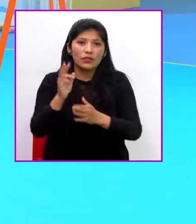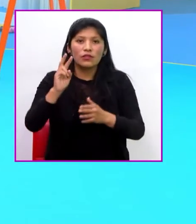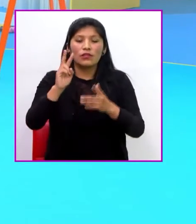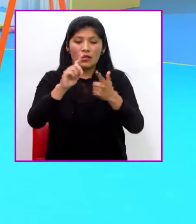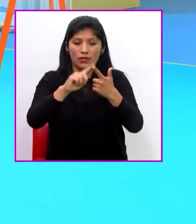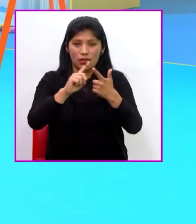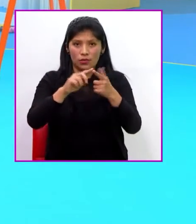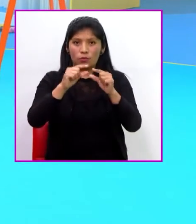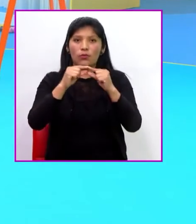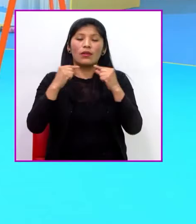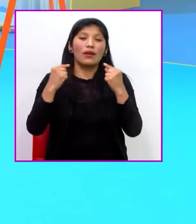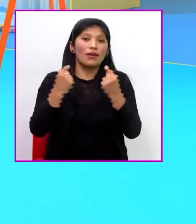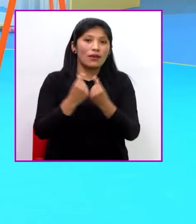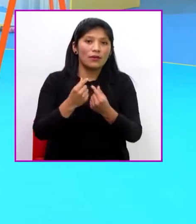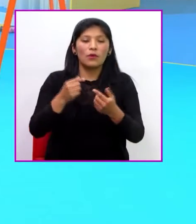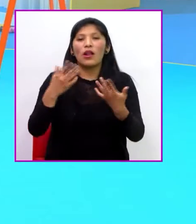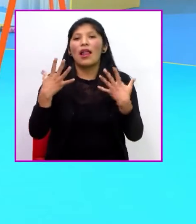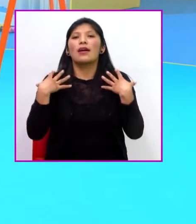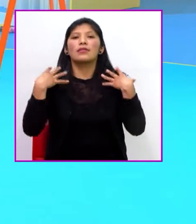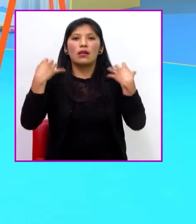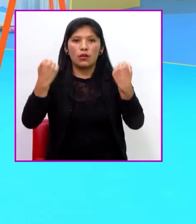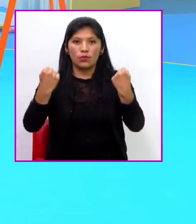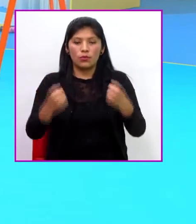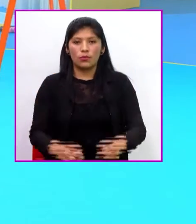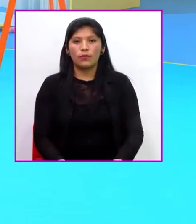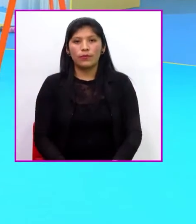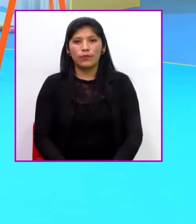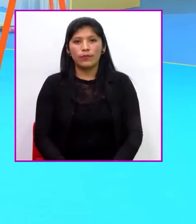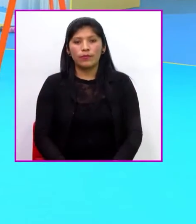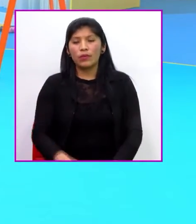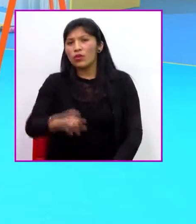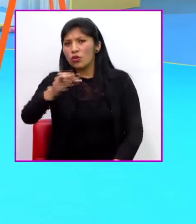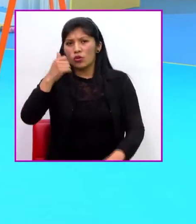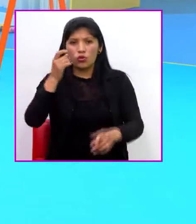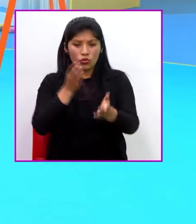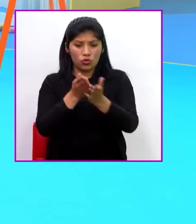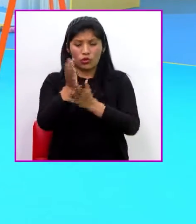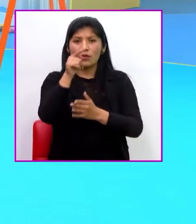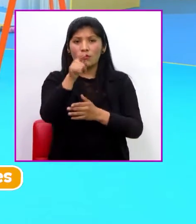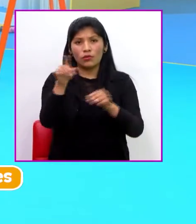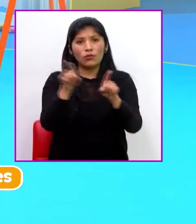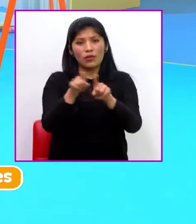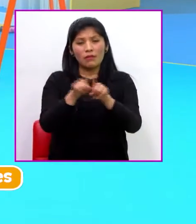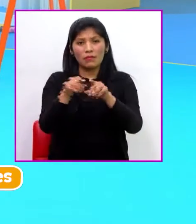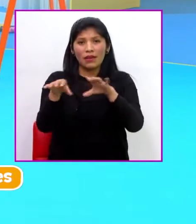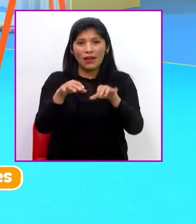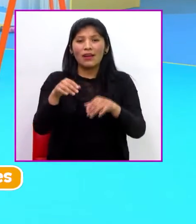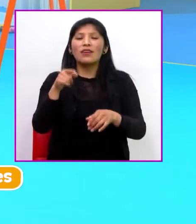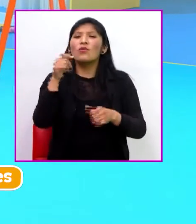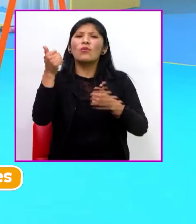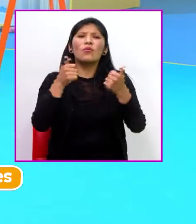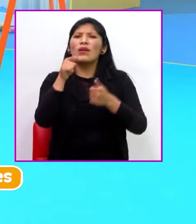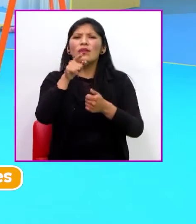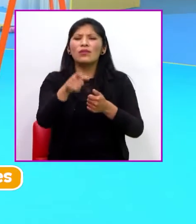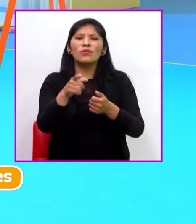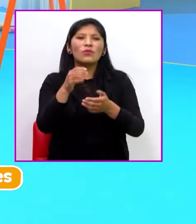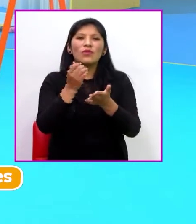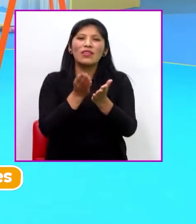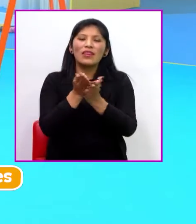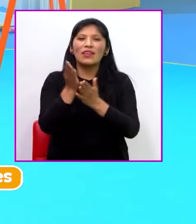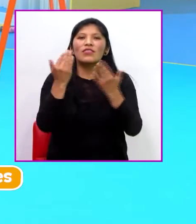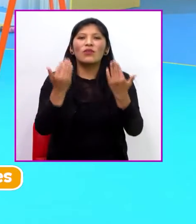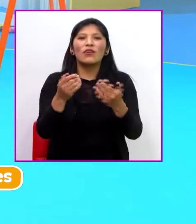segunda generación la salud. Y otro derecho que tú estás ejerciendo en las pantallas. ¿Qué derecho estás ejerciendo en